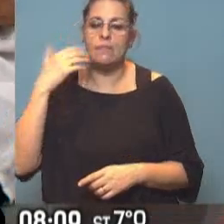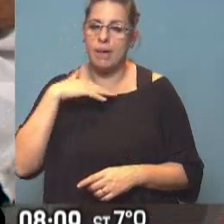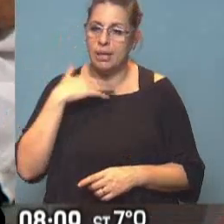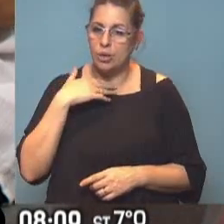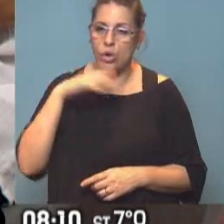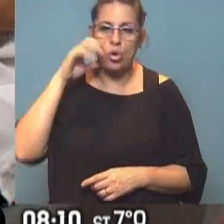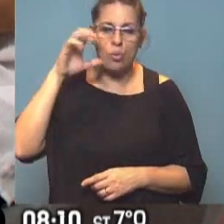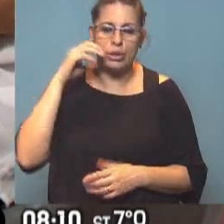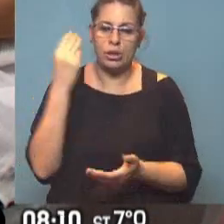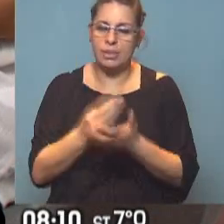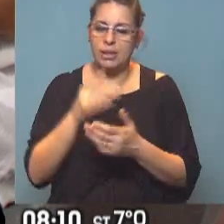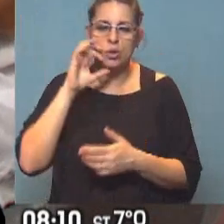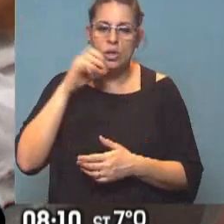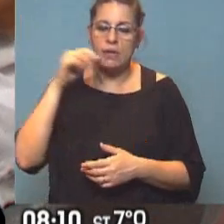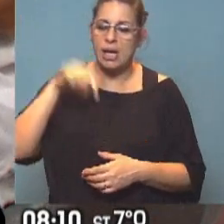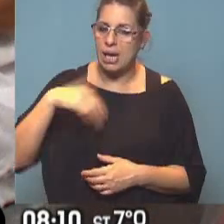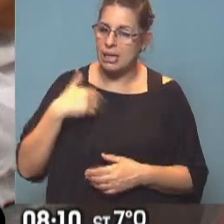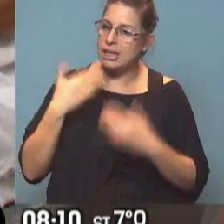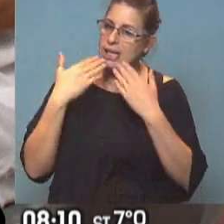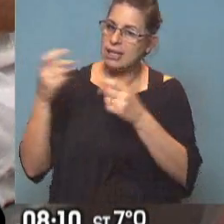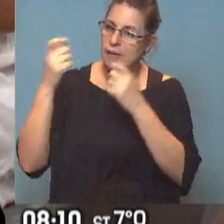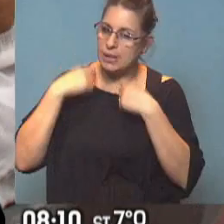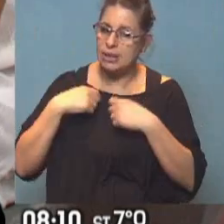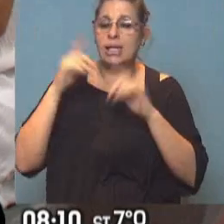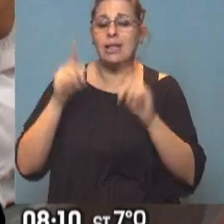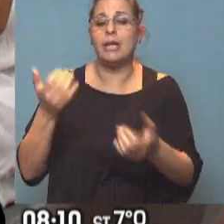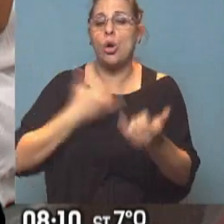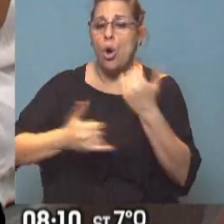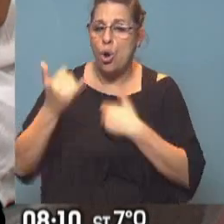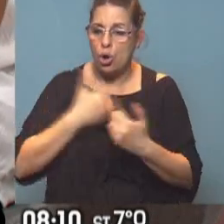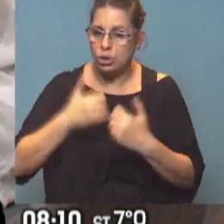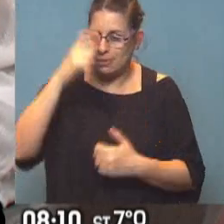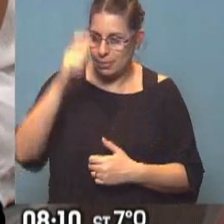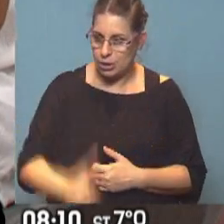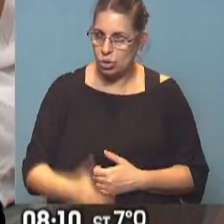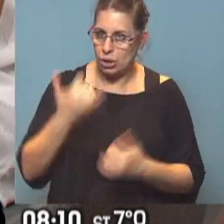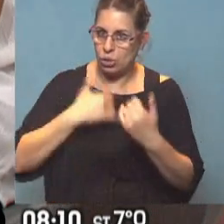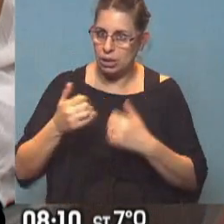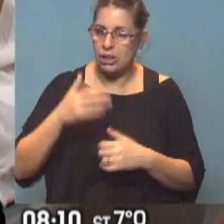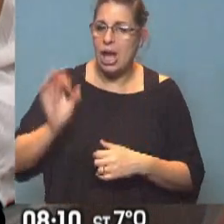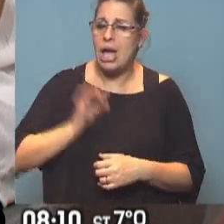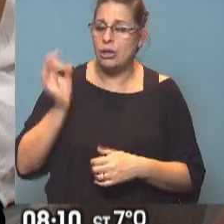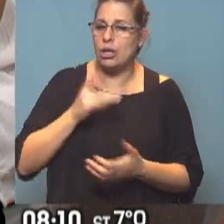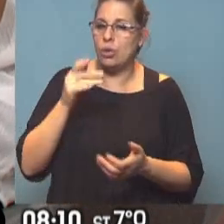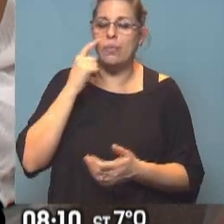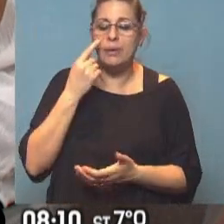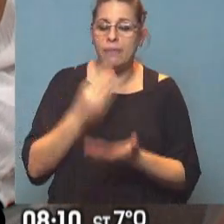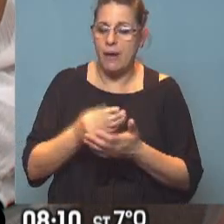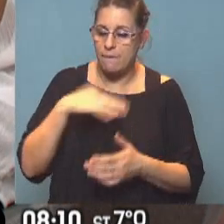Benes, el representante de UNICEF en la Argentina, gracias por habernos visitado y por habernos contado en primera persona, tras haber estado tantos años en México,